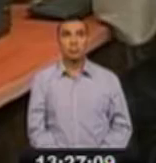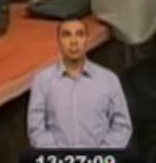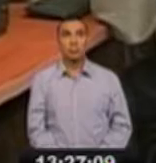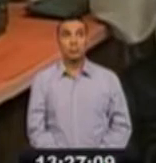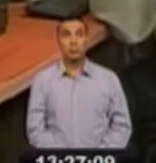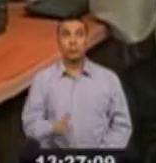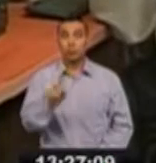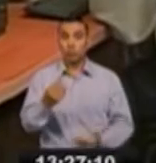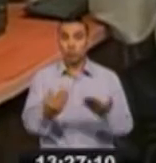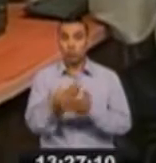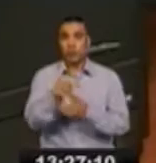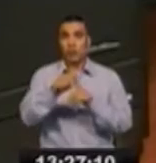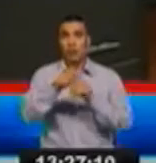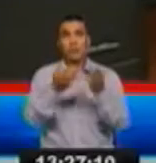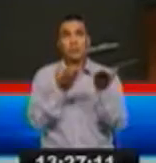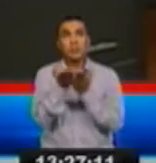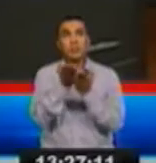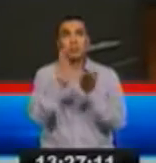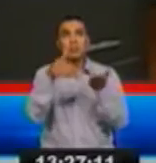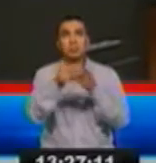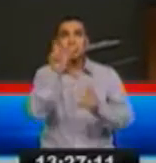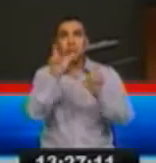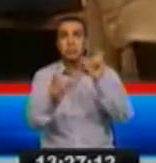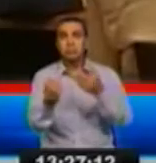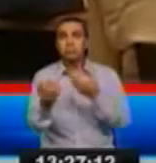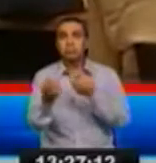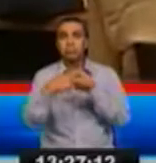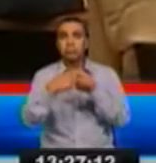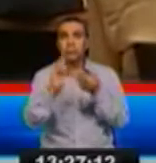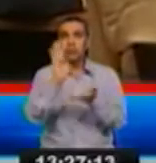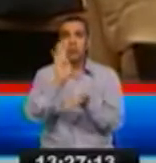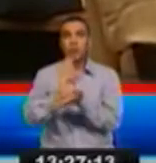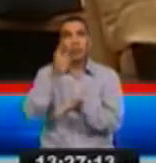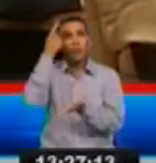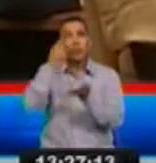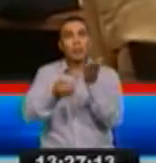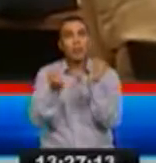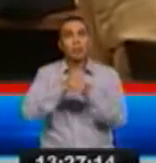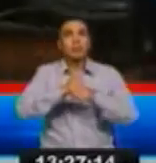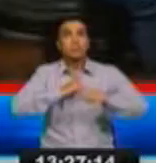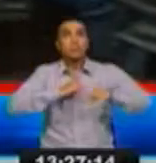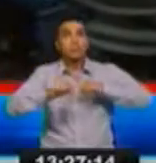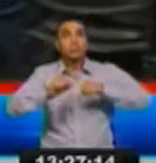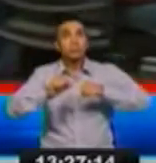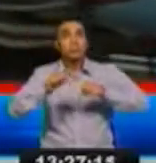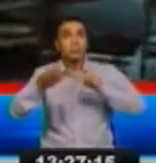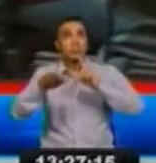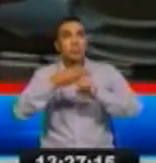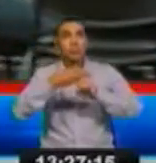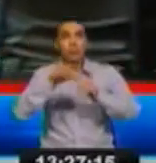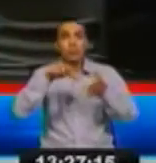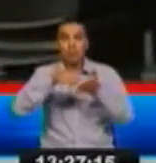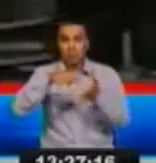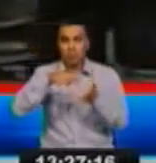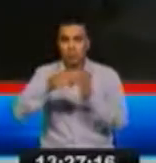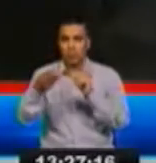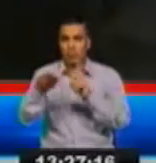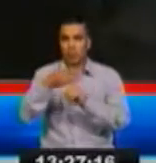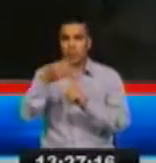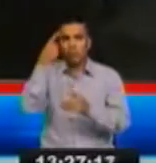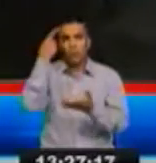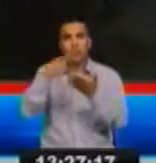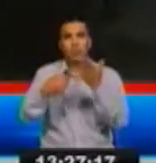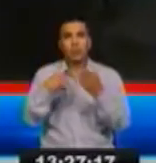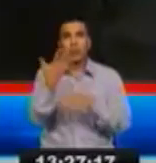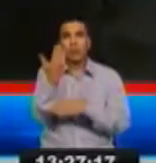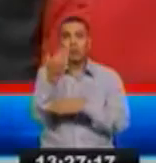Un nuevo servicio está a disposición de todos los asegurados del IES para que puedan realizar sus trámites en línea. Se trata de una isla web o área virtual que cuenta con